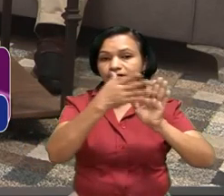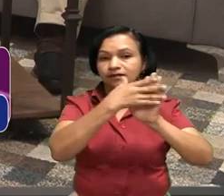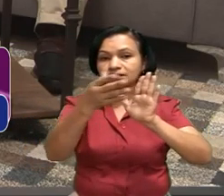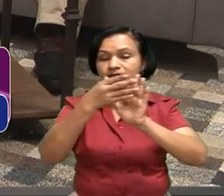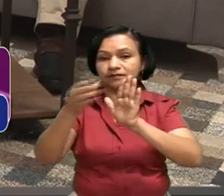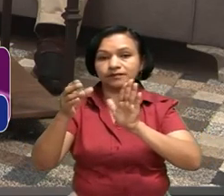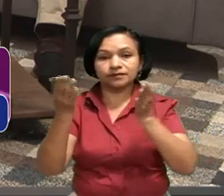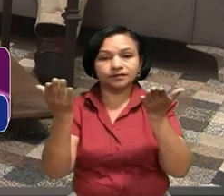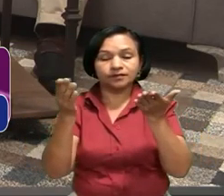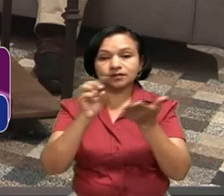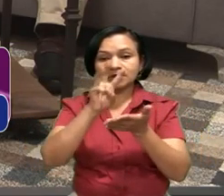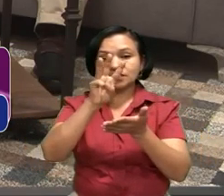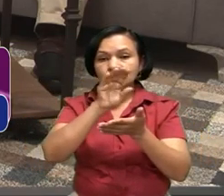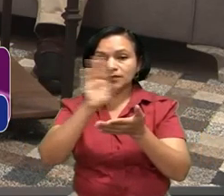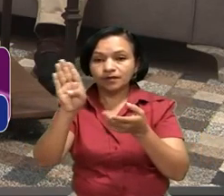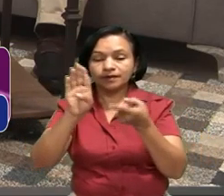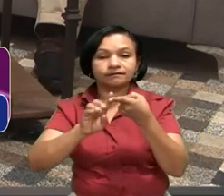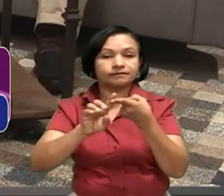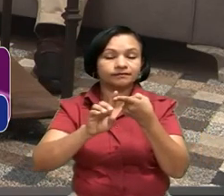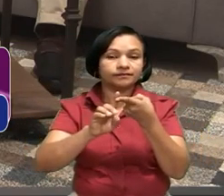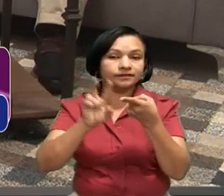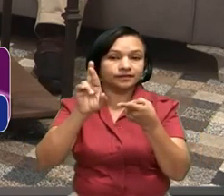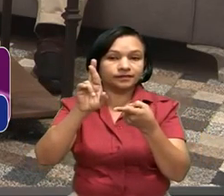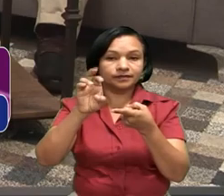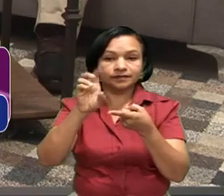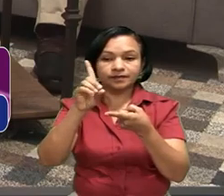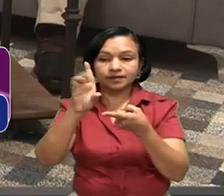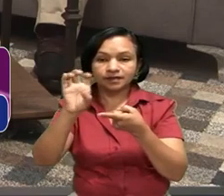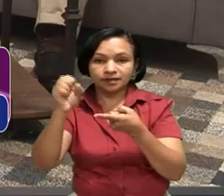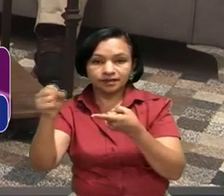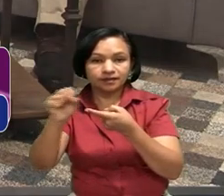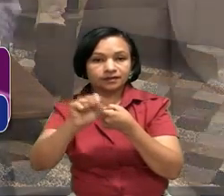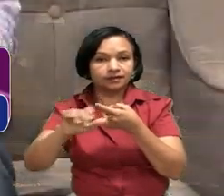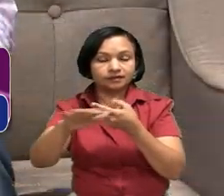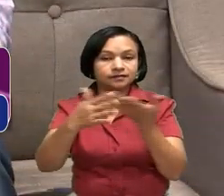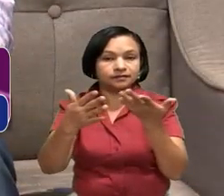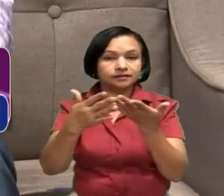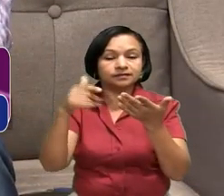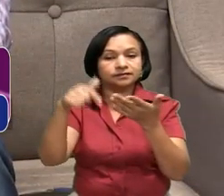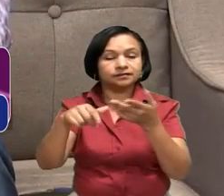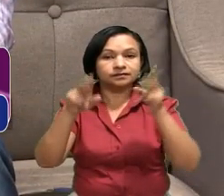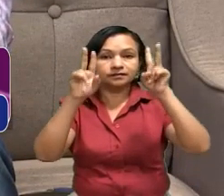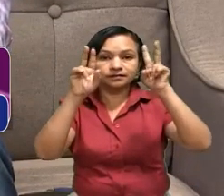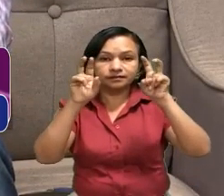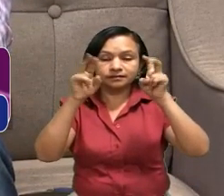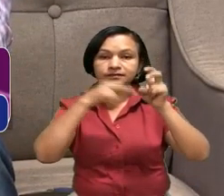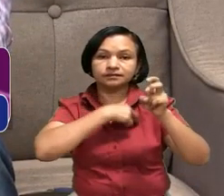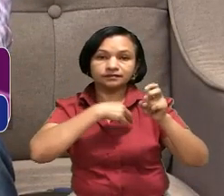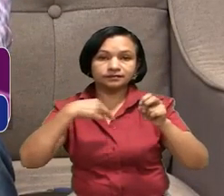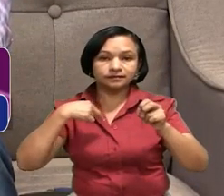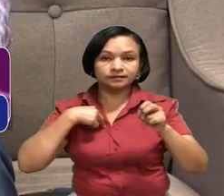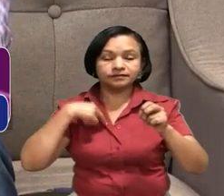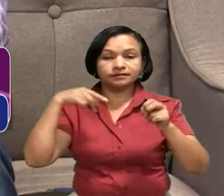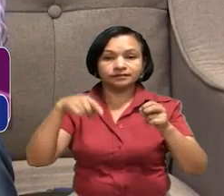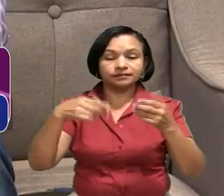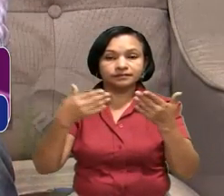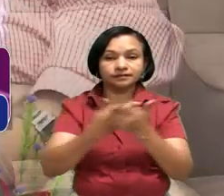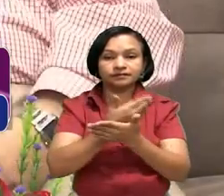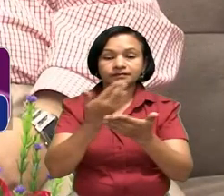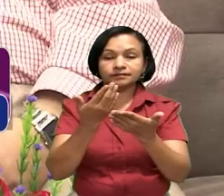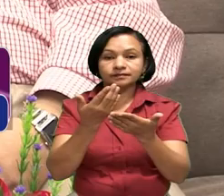sociales o páginas web y le hago la pregunta a partir de dos terminologías que están naciendo a partir de estas redes sociales